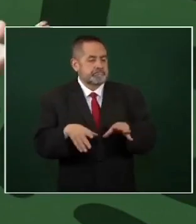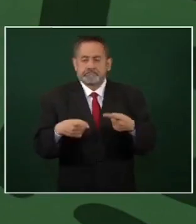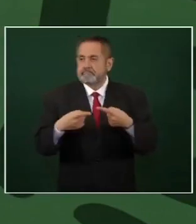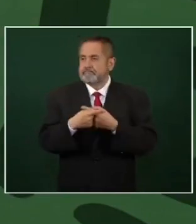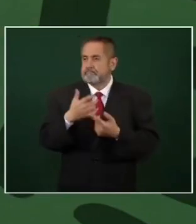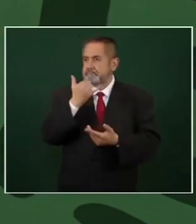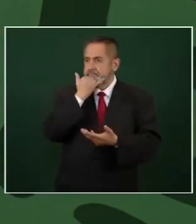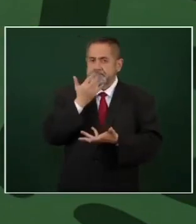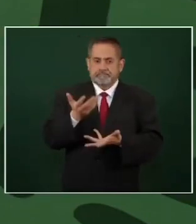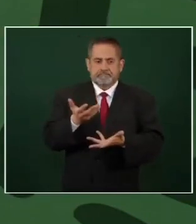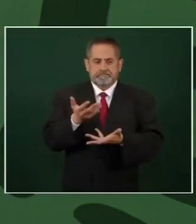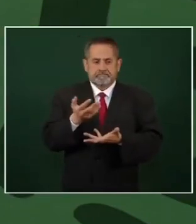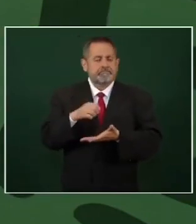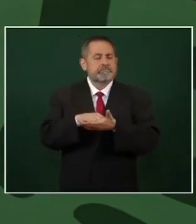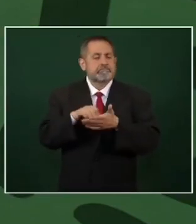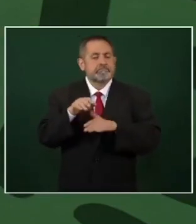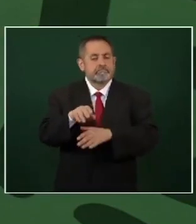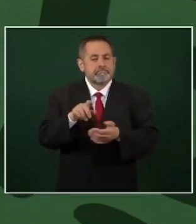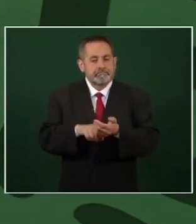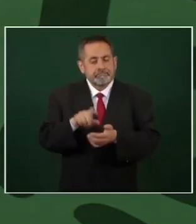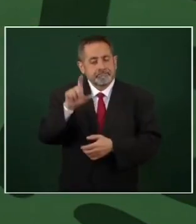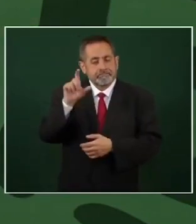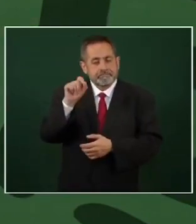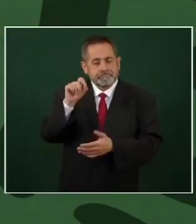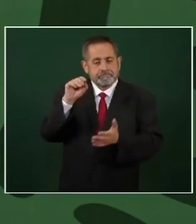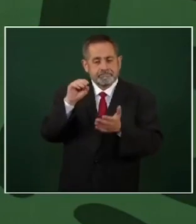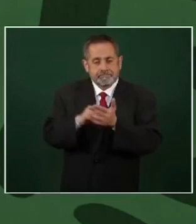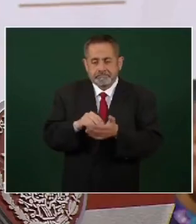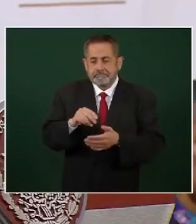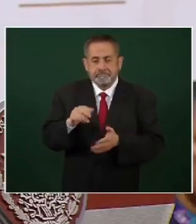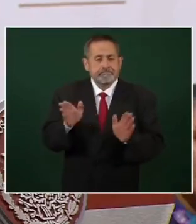Estamos hablando de 20.000 hectáreas.